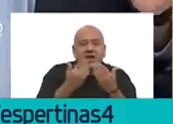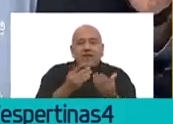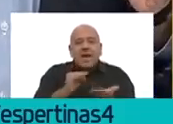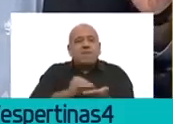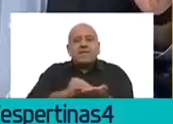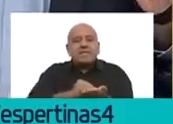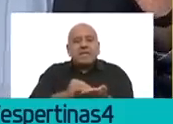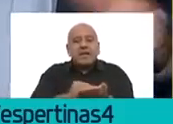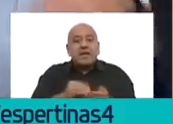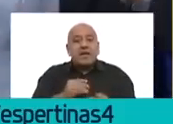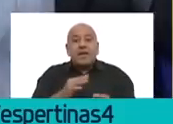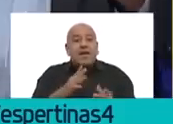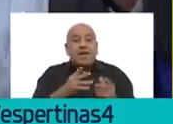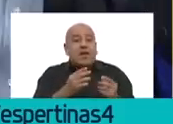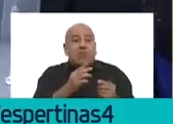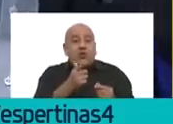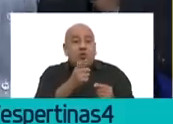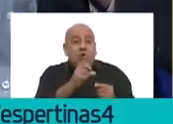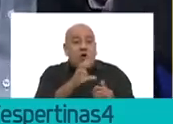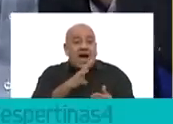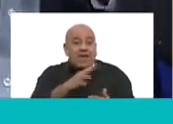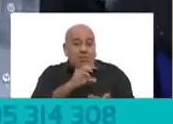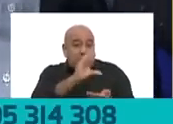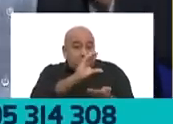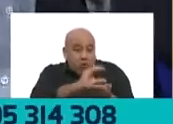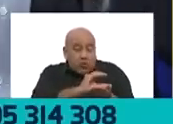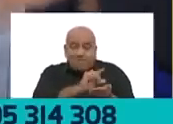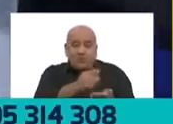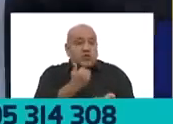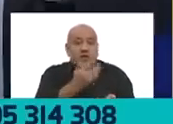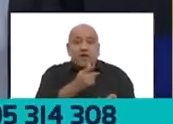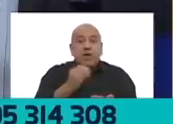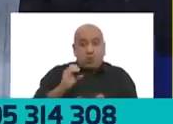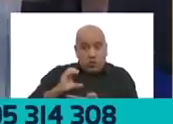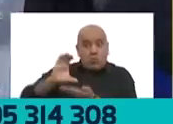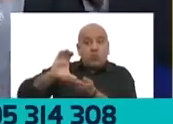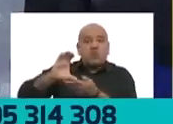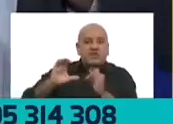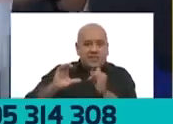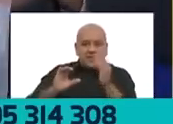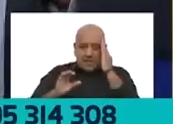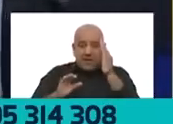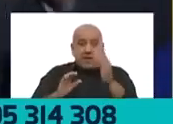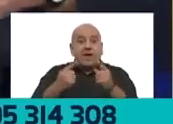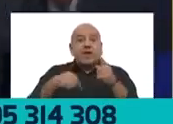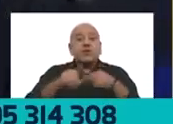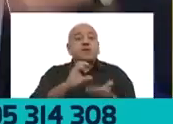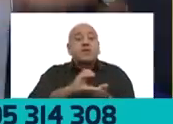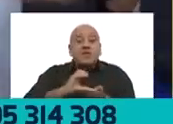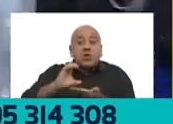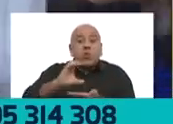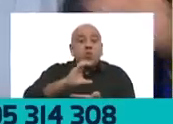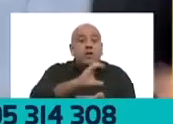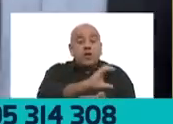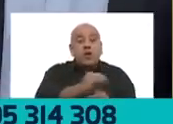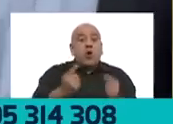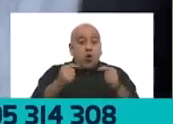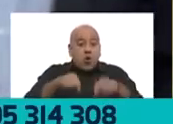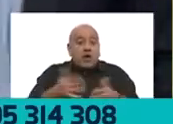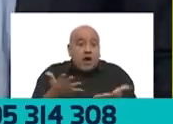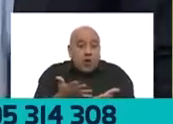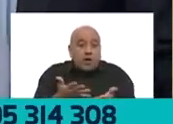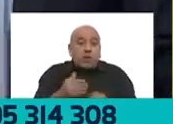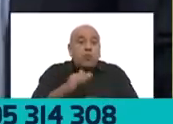creo que lo más los más fuertes que he visto desde el punto de vista de propaganda electoral